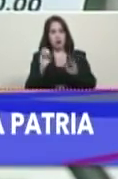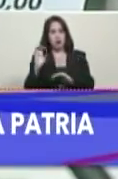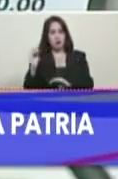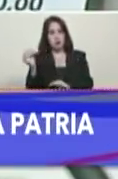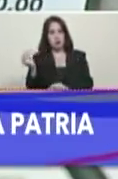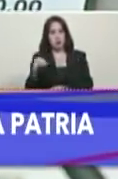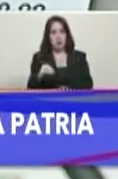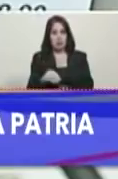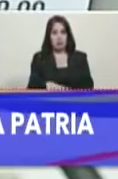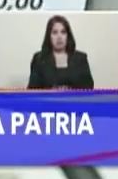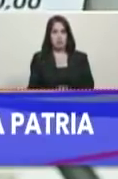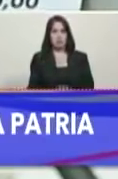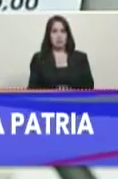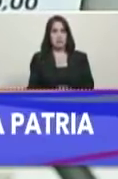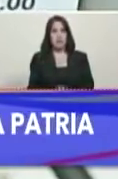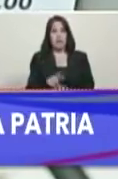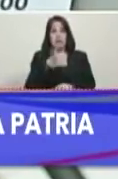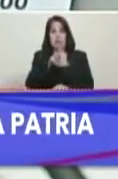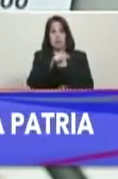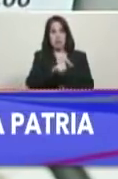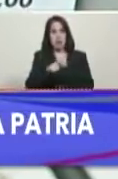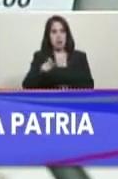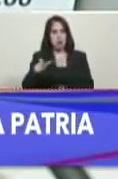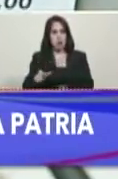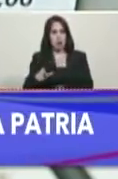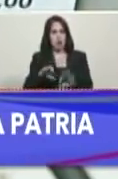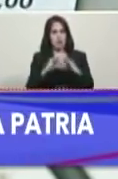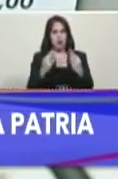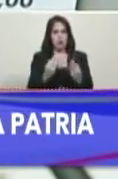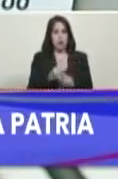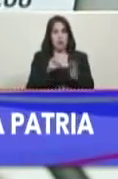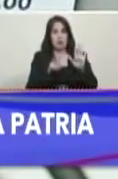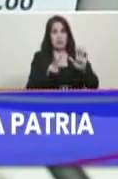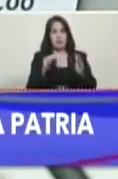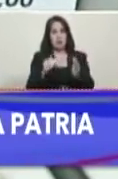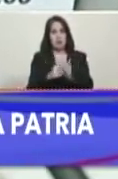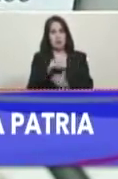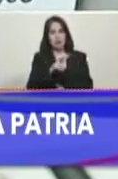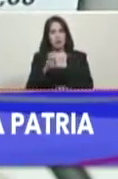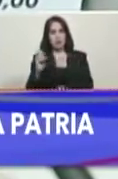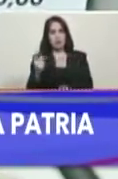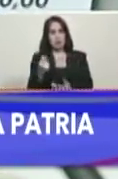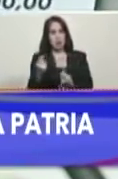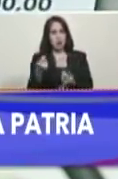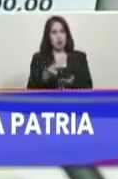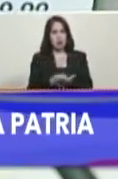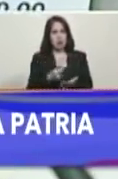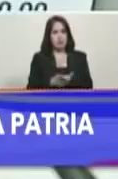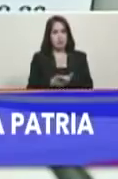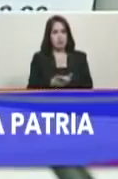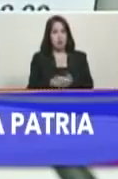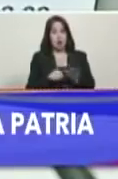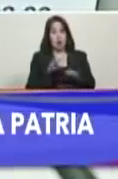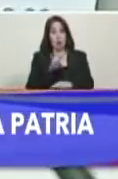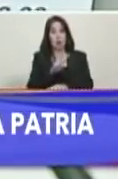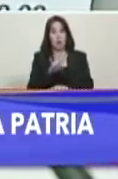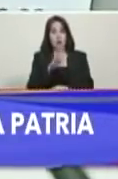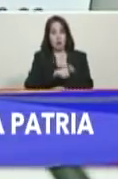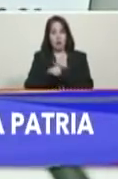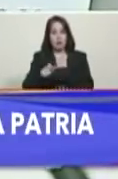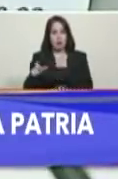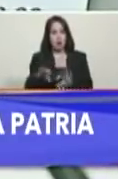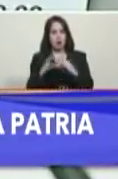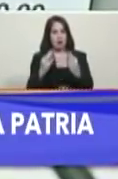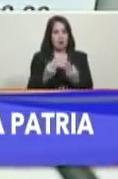bolívares. El hogar de tres miembros a 7.200 bolívares. El hogar de cuatro miembros